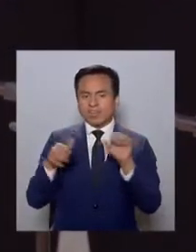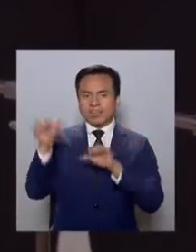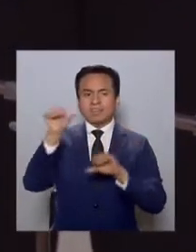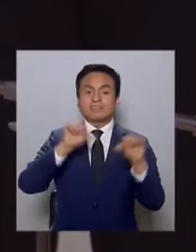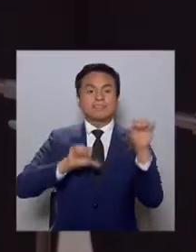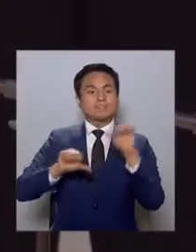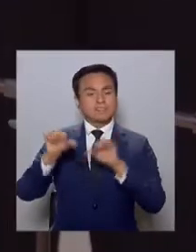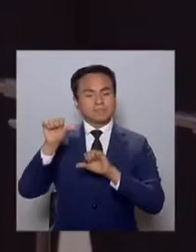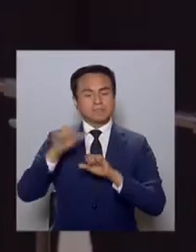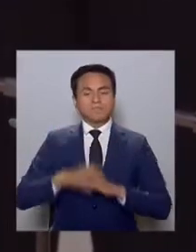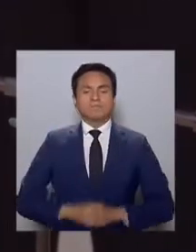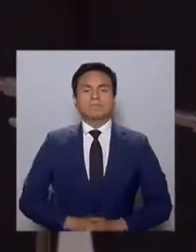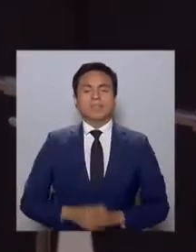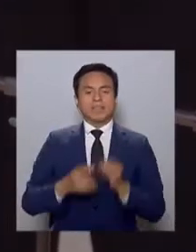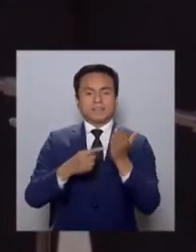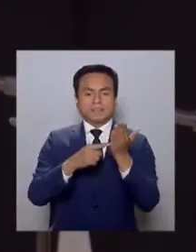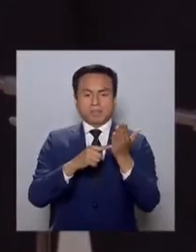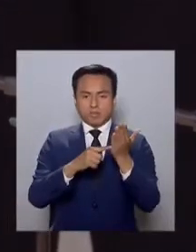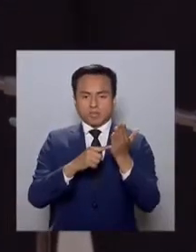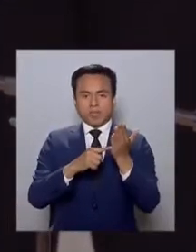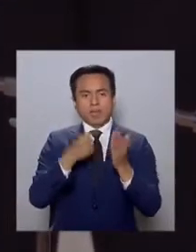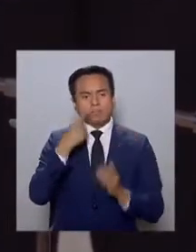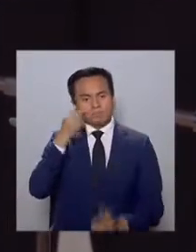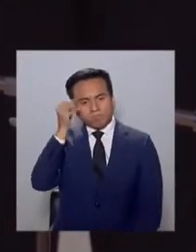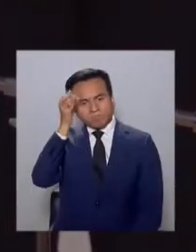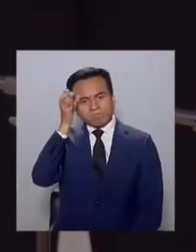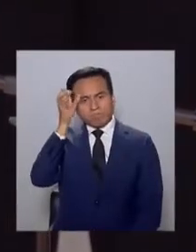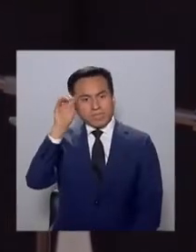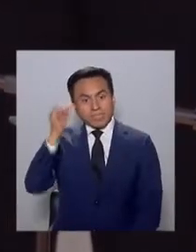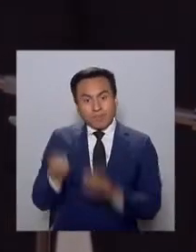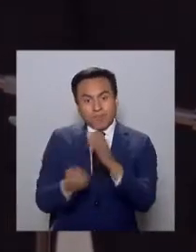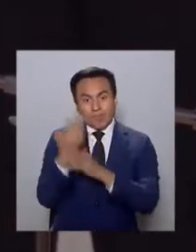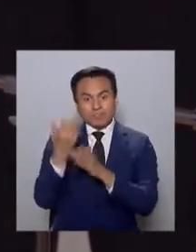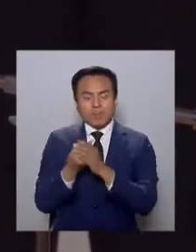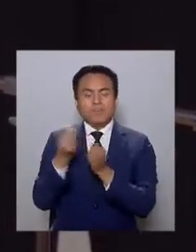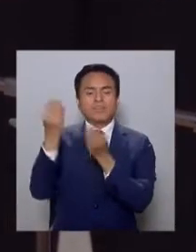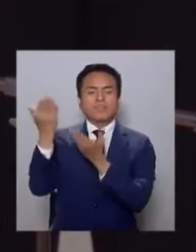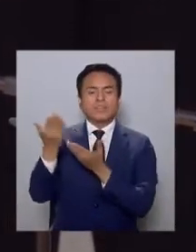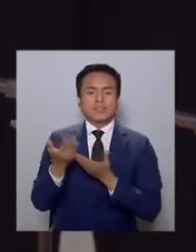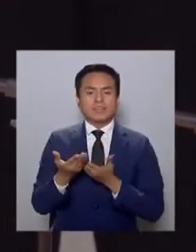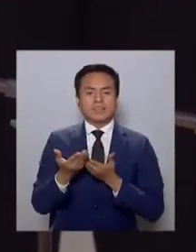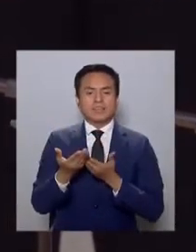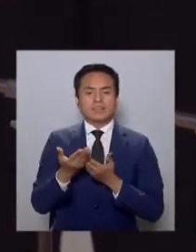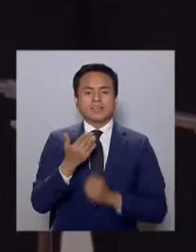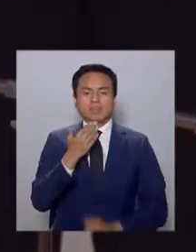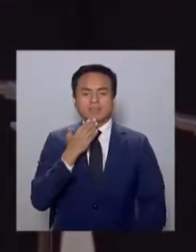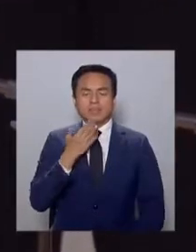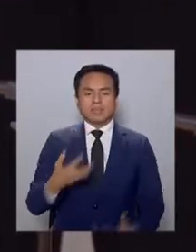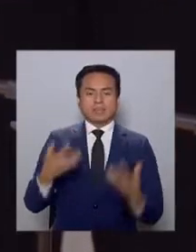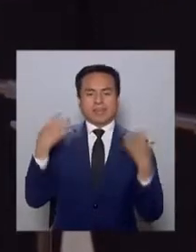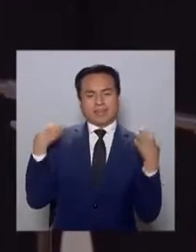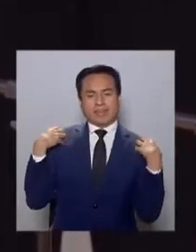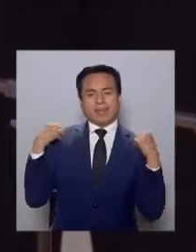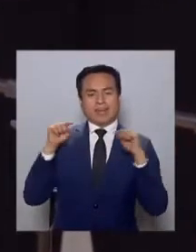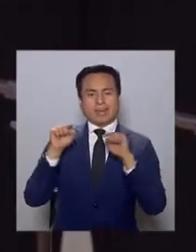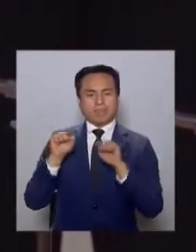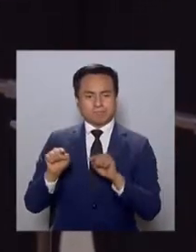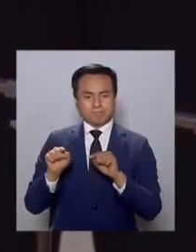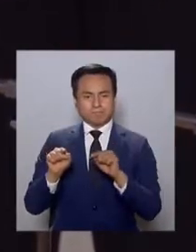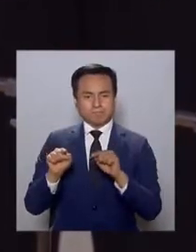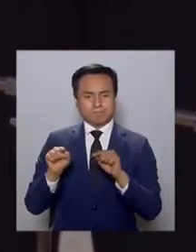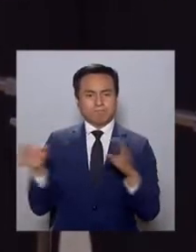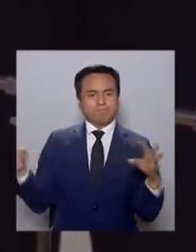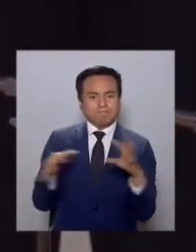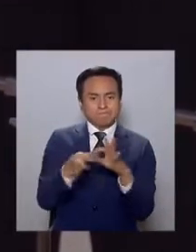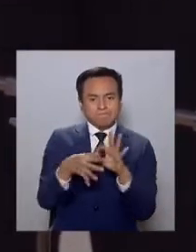ciencia, la tecnología, el conocimiento, innovación, le doy la bienvenida a quien también va a estar encargado de hacer parte